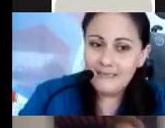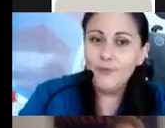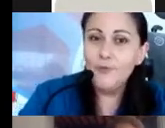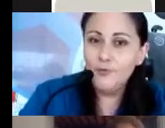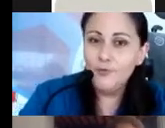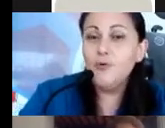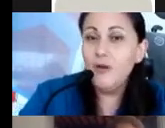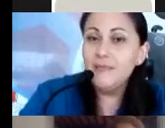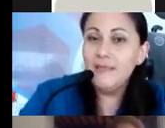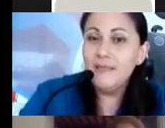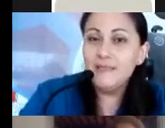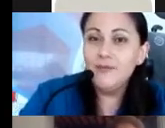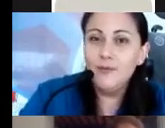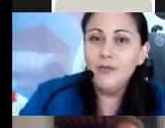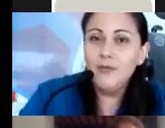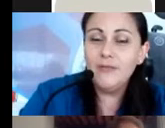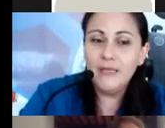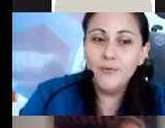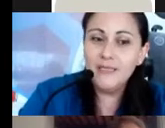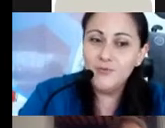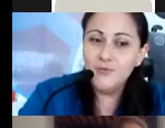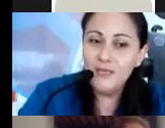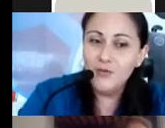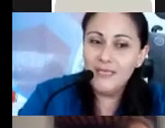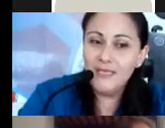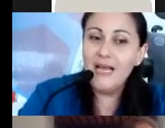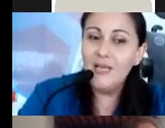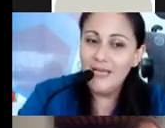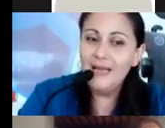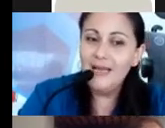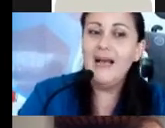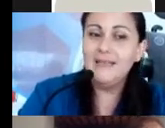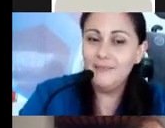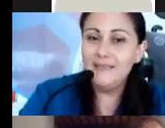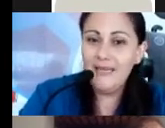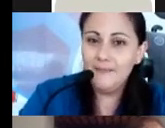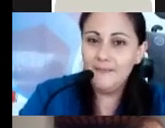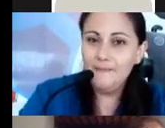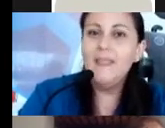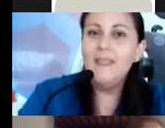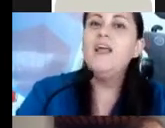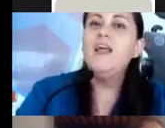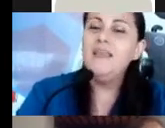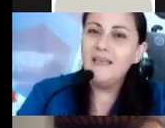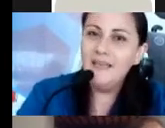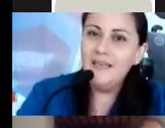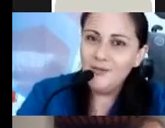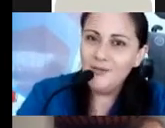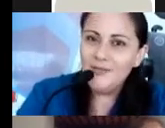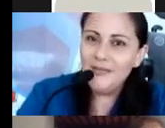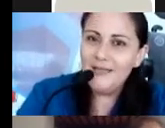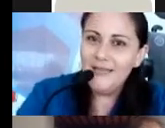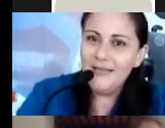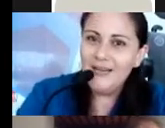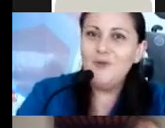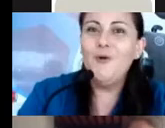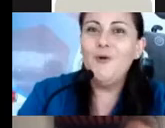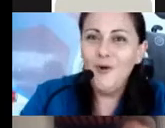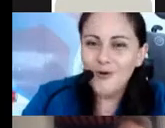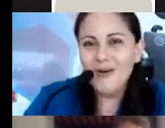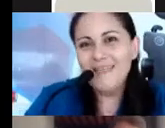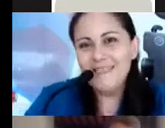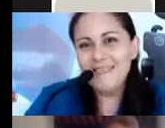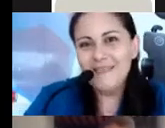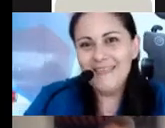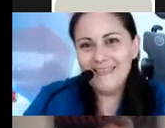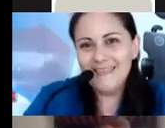más profundo, probablemente va a ser una oblicuidad, porque si ustedes notan, hay una asimetría. Y aquí viene otro tema delicado. Ojo